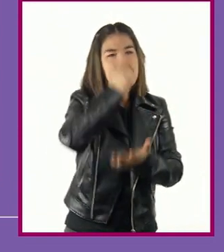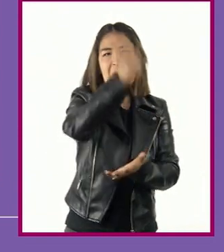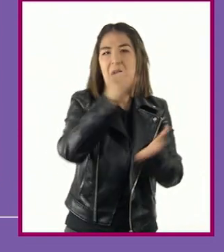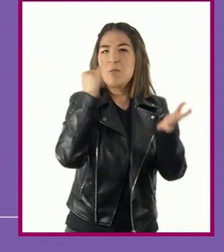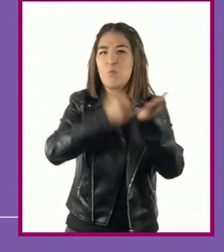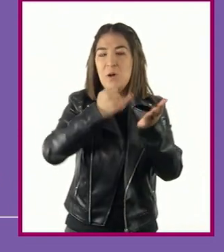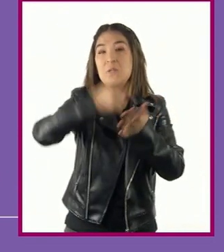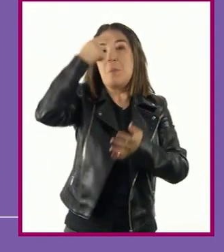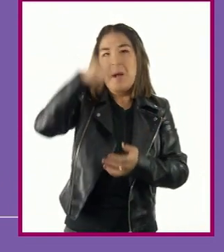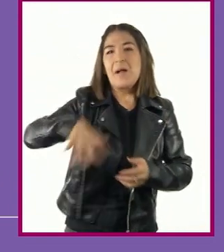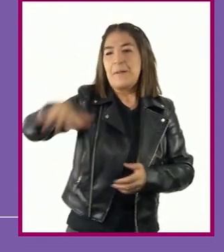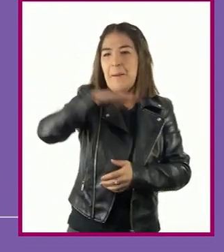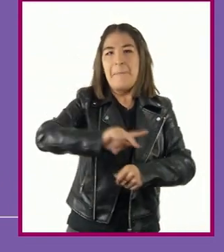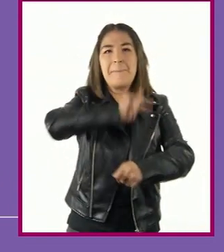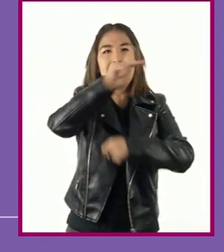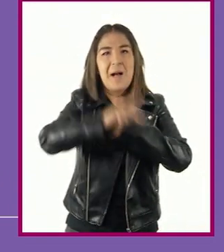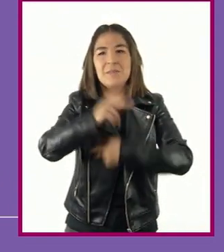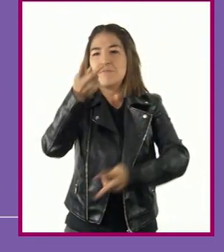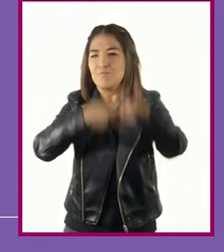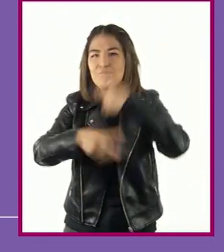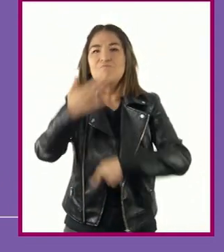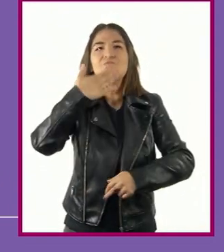desarrollo del país y de nuestra comunidad.